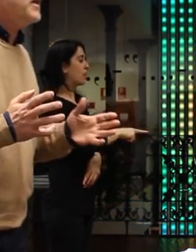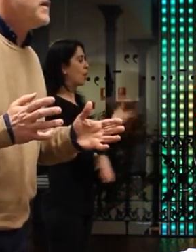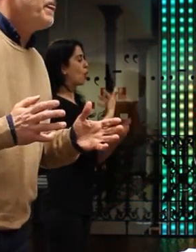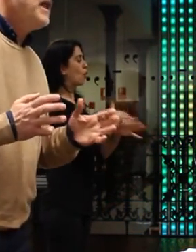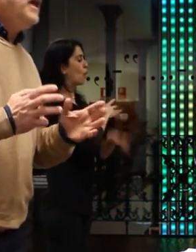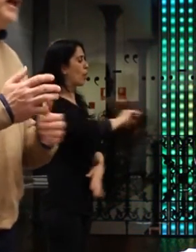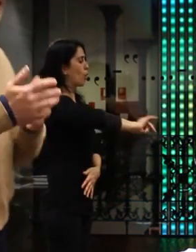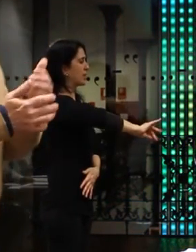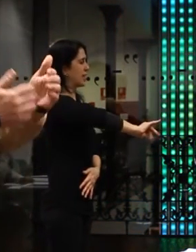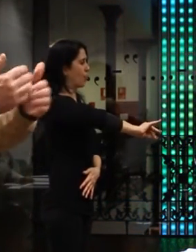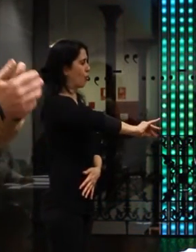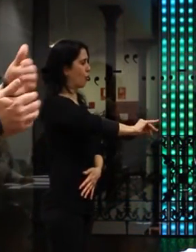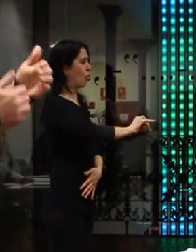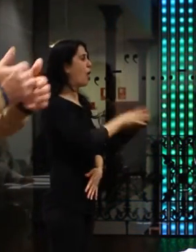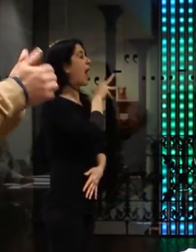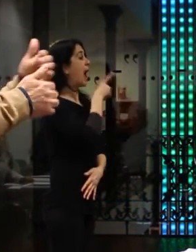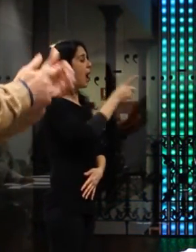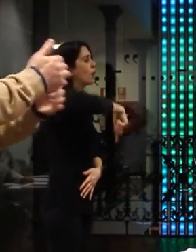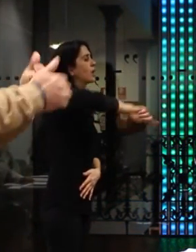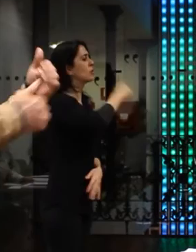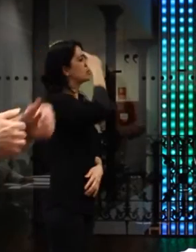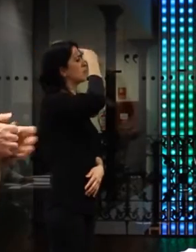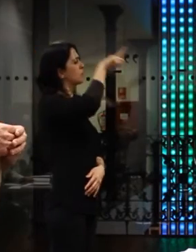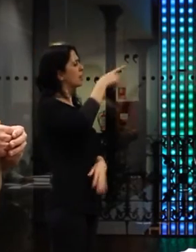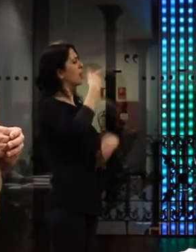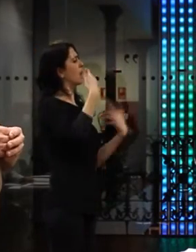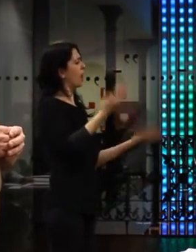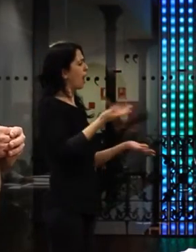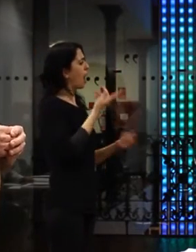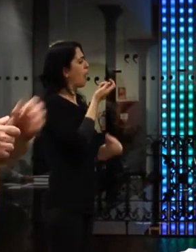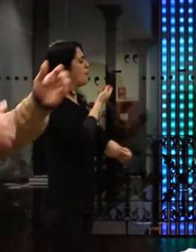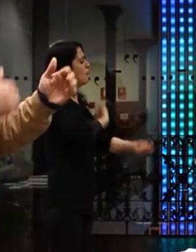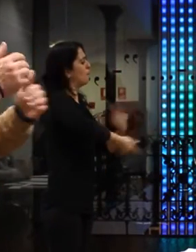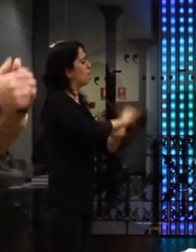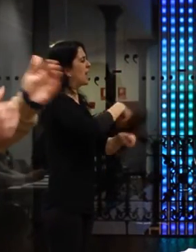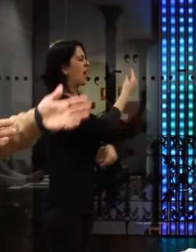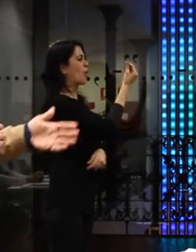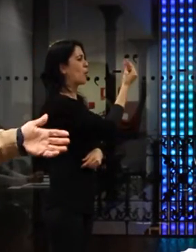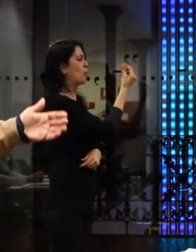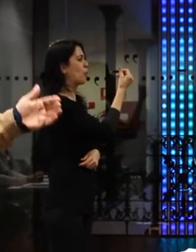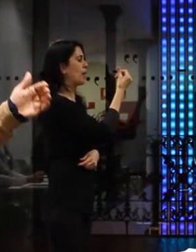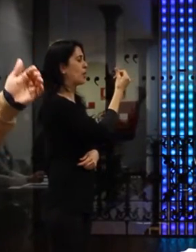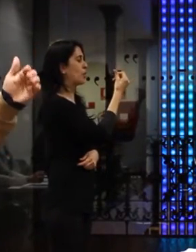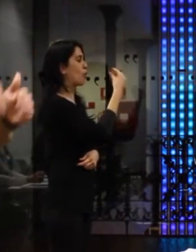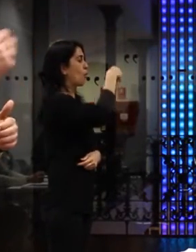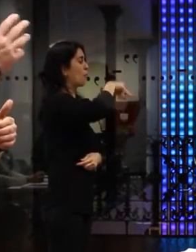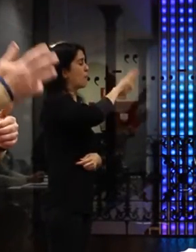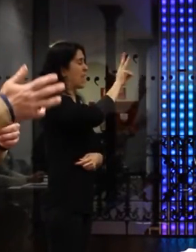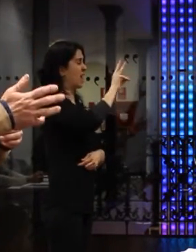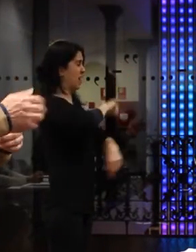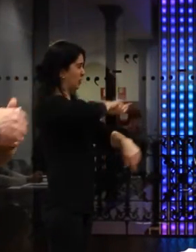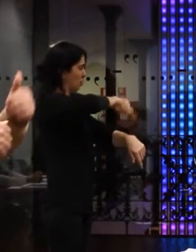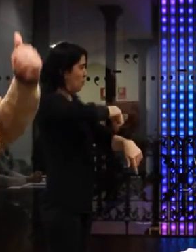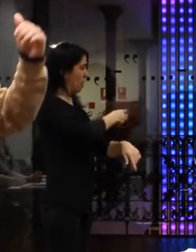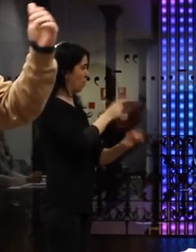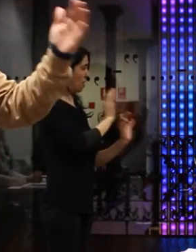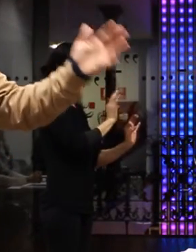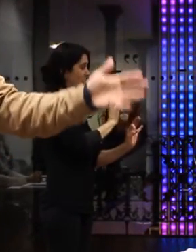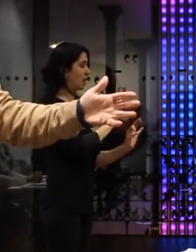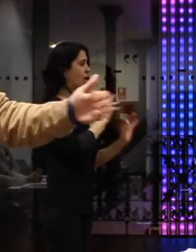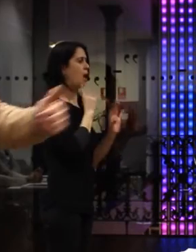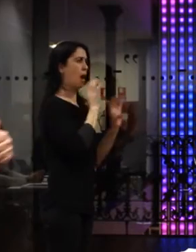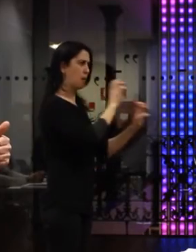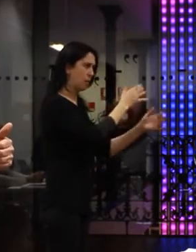que es el mercado del precio este del megavatio hora, hemos aprendido lo que son